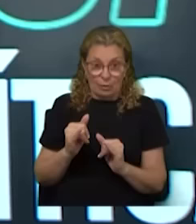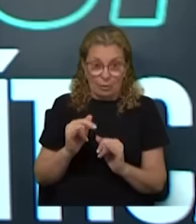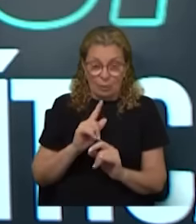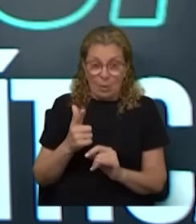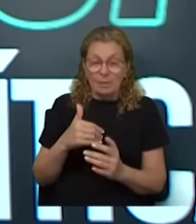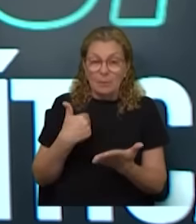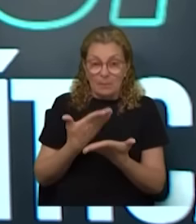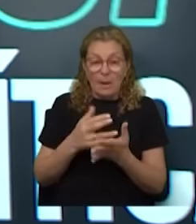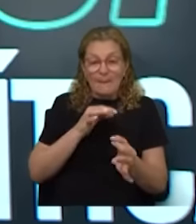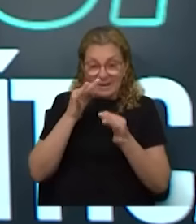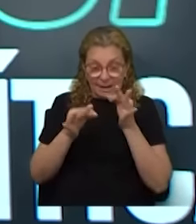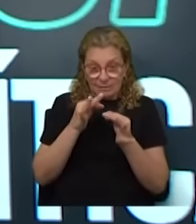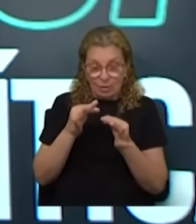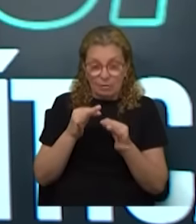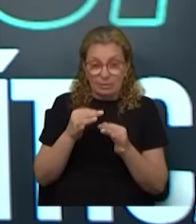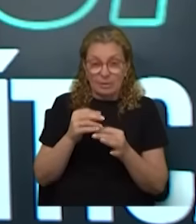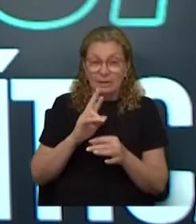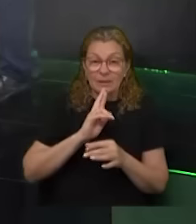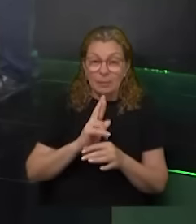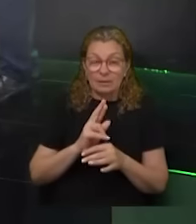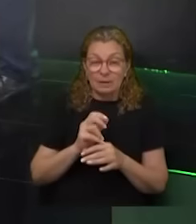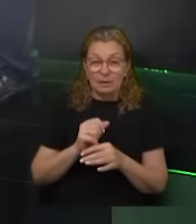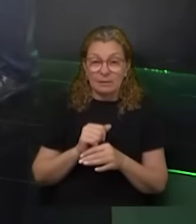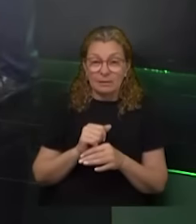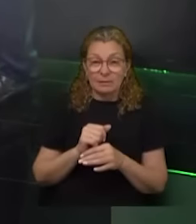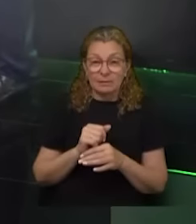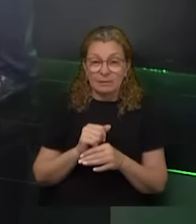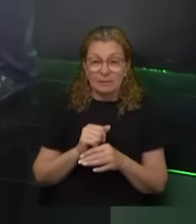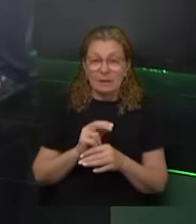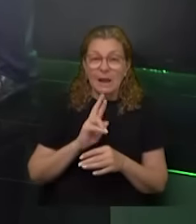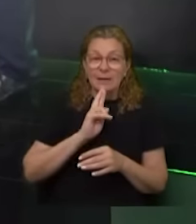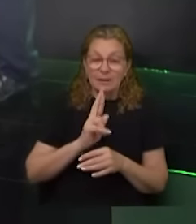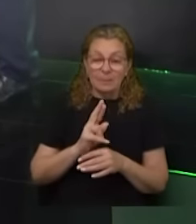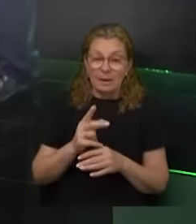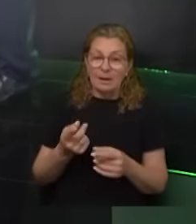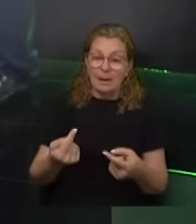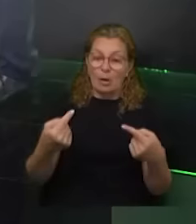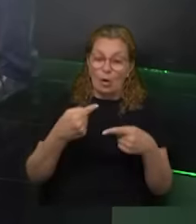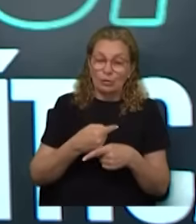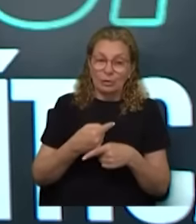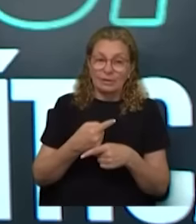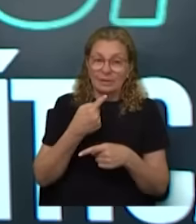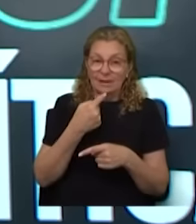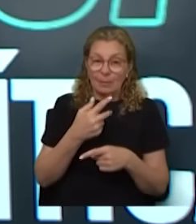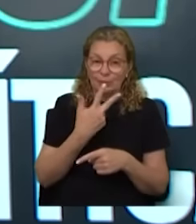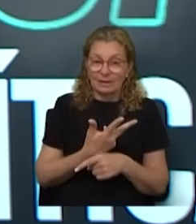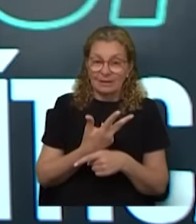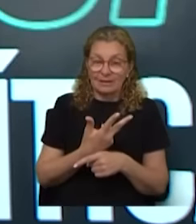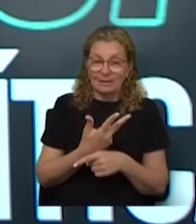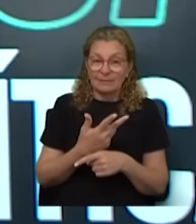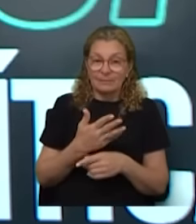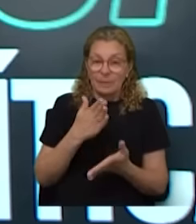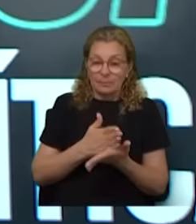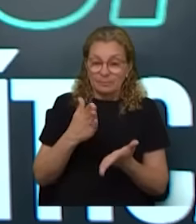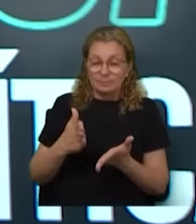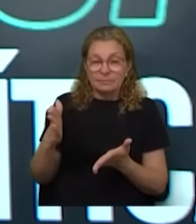exposición y de y de capacidad de respuesta réplicas y cont contraréplica no exactamente es el el digamos el esquema de tres de tres instancias